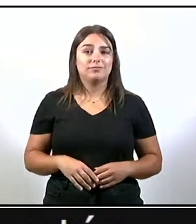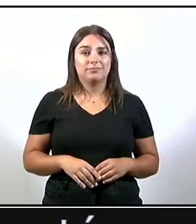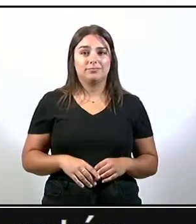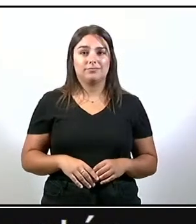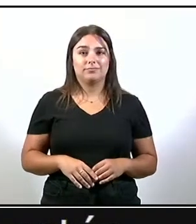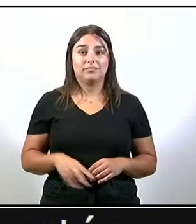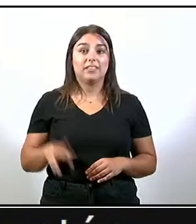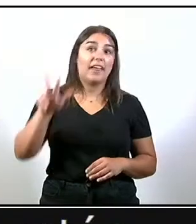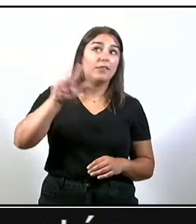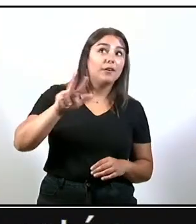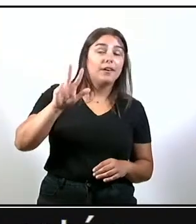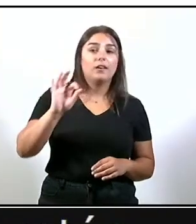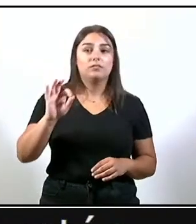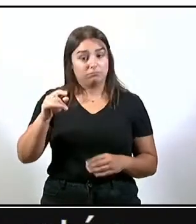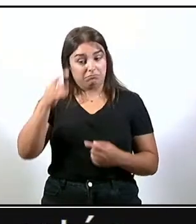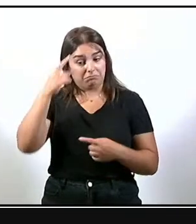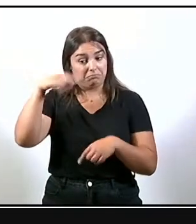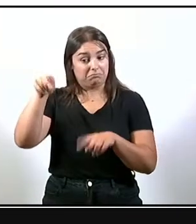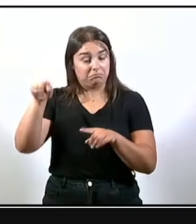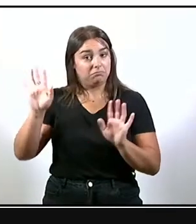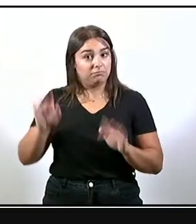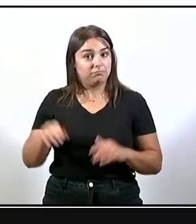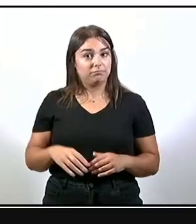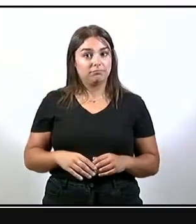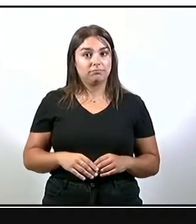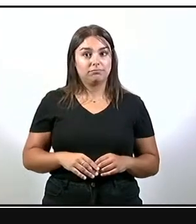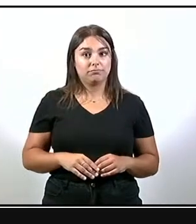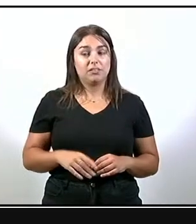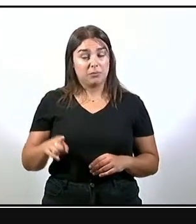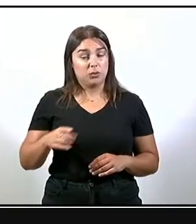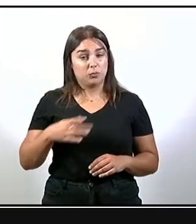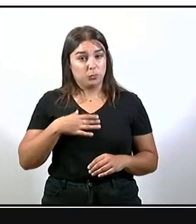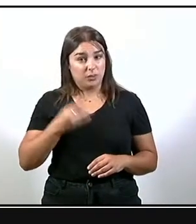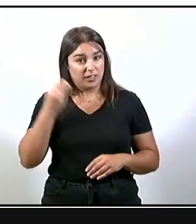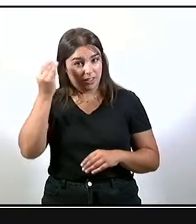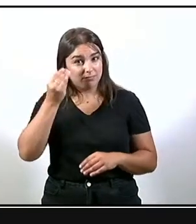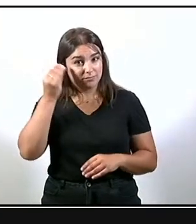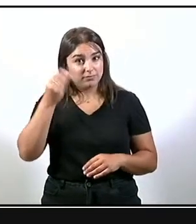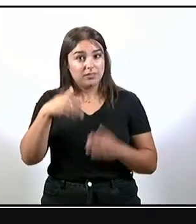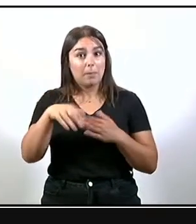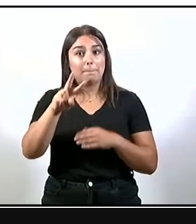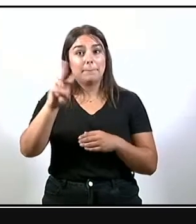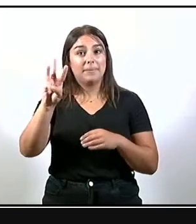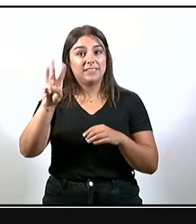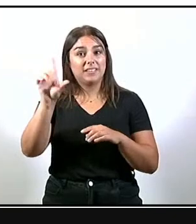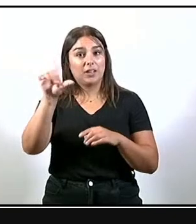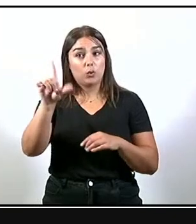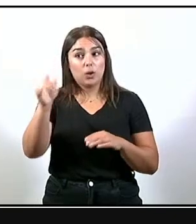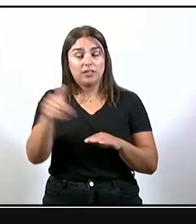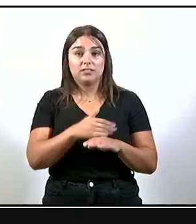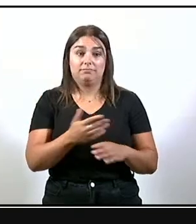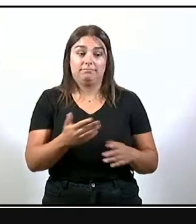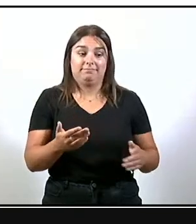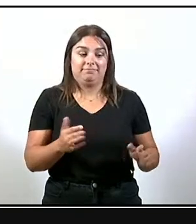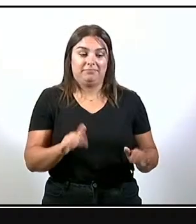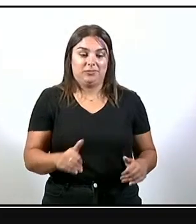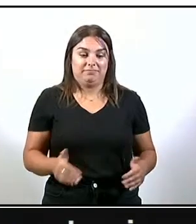¿Opcional o...? Arriba, eso es lo que deciden. Posible. Si no pintan, y antes del 23 de julio... Pero si no pintan